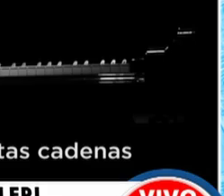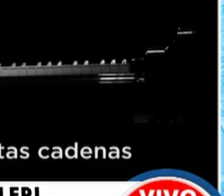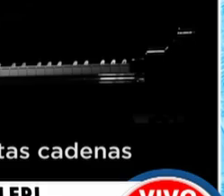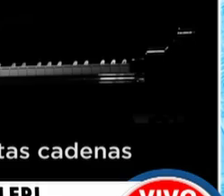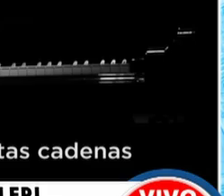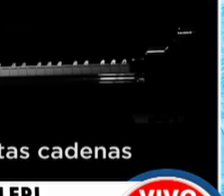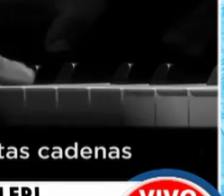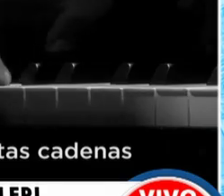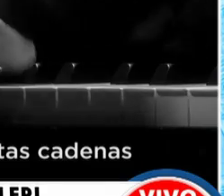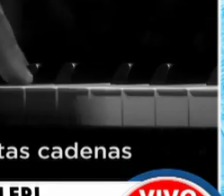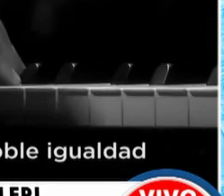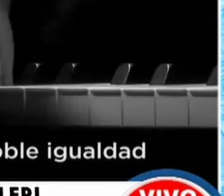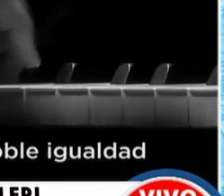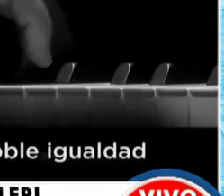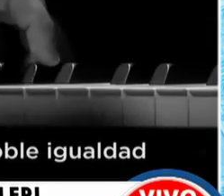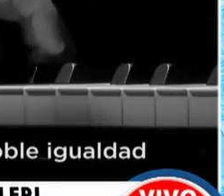i